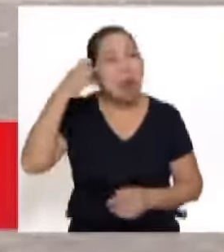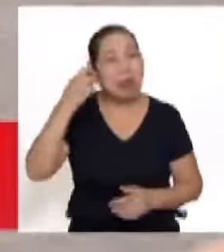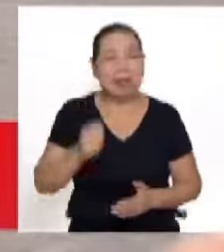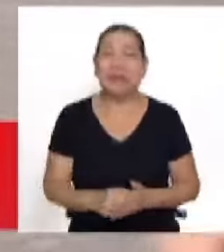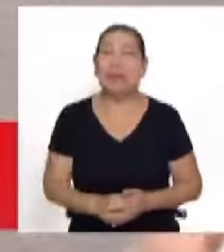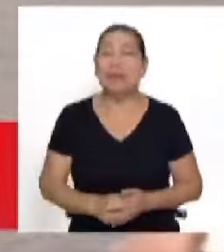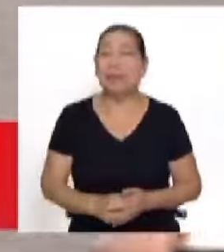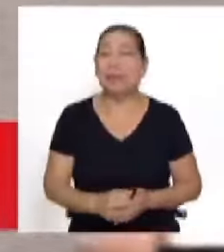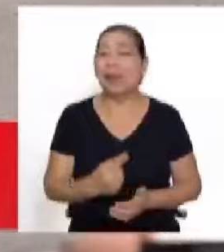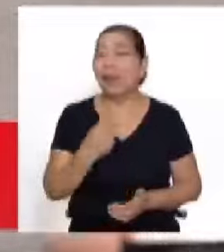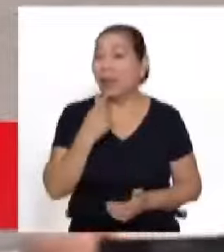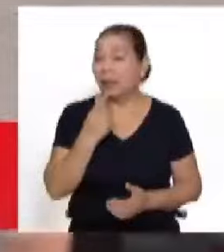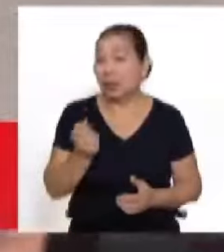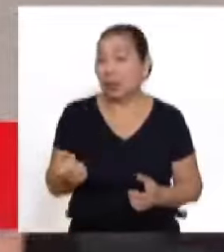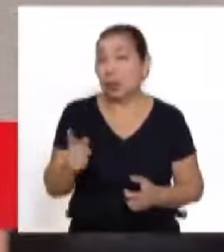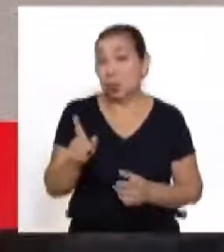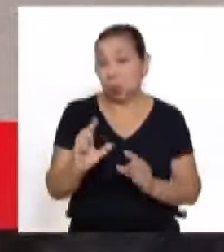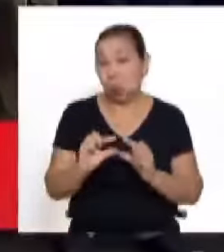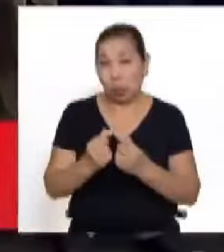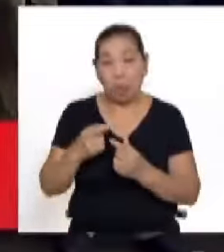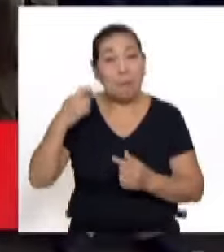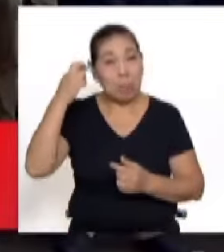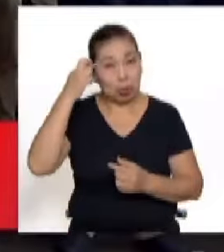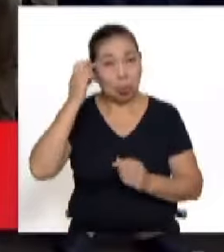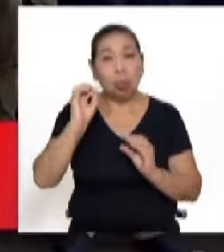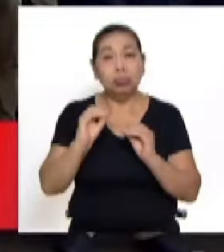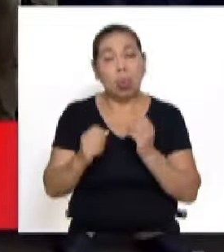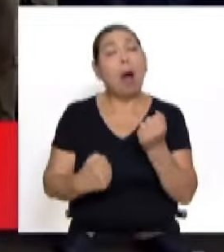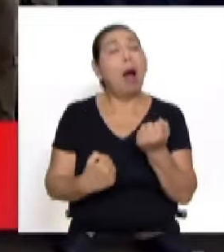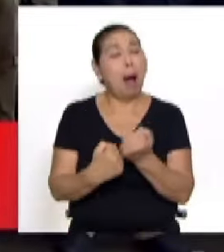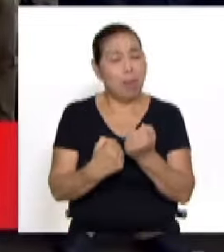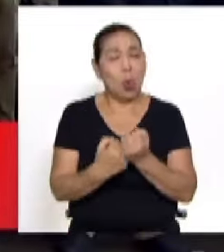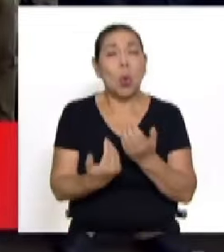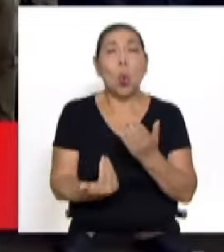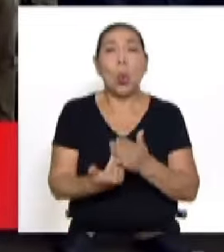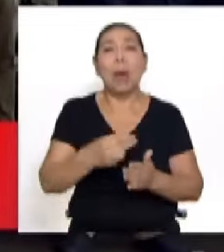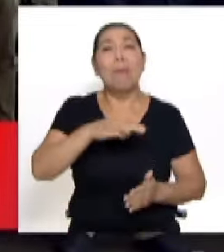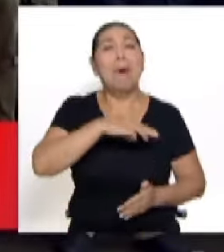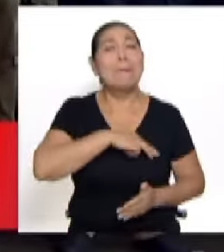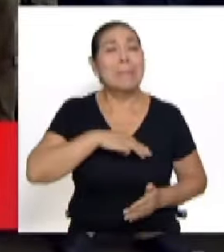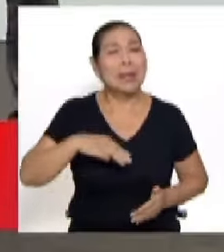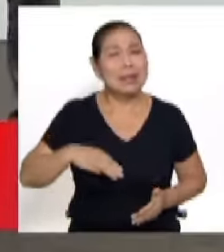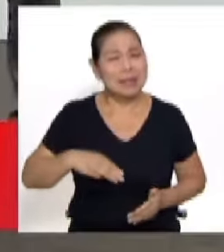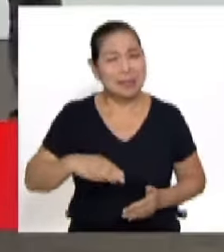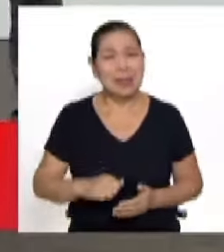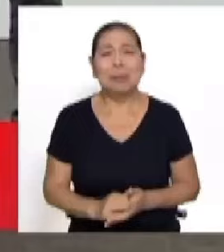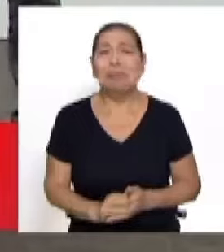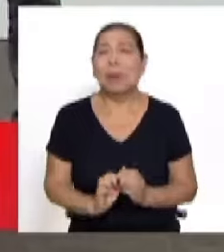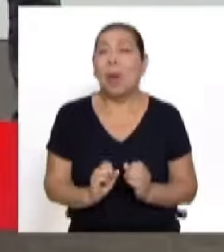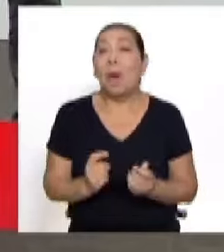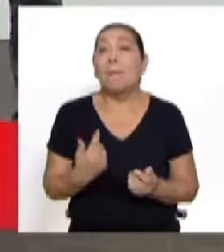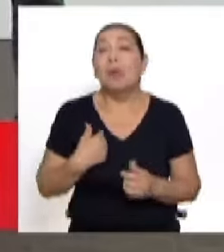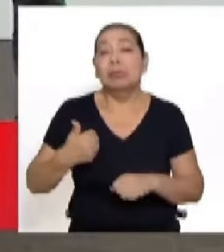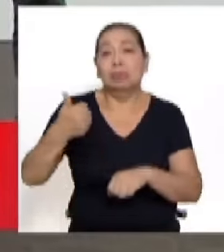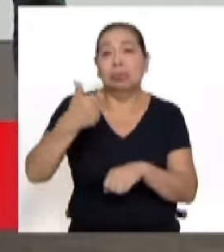Acuña Peralta adelantó que Alianza para el Progreso brindará su apoyo al nuevo gabinete ministerial,